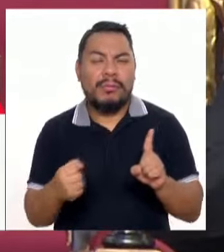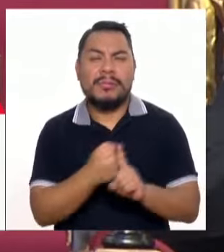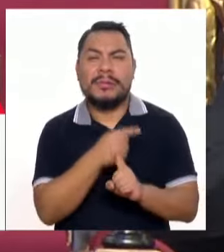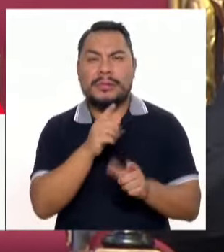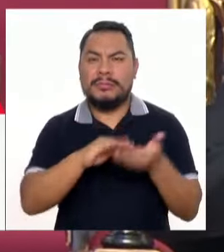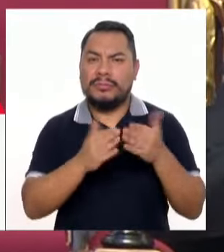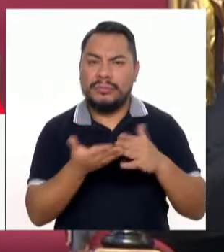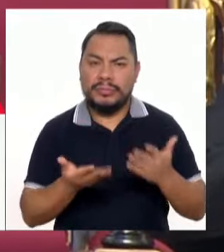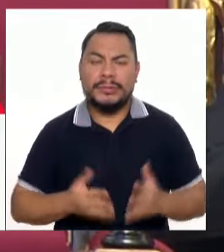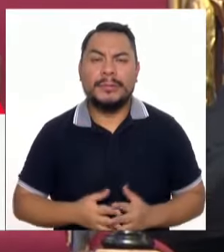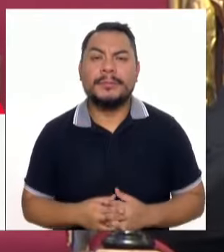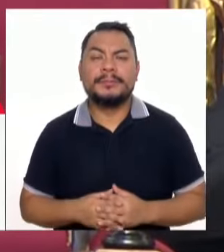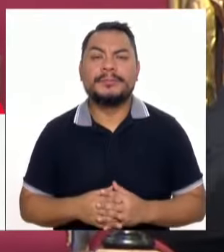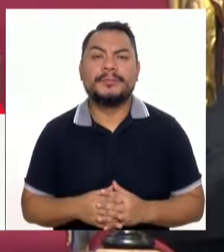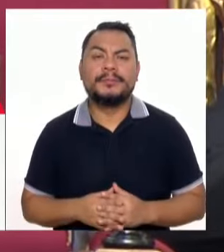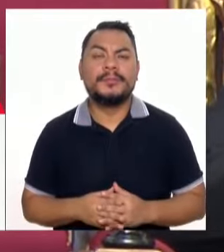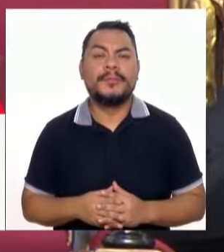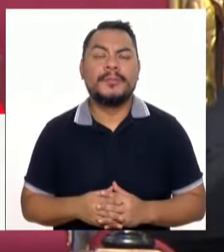nuestra población.